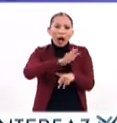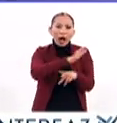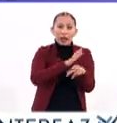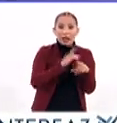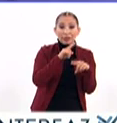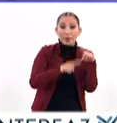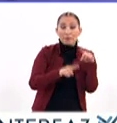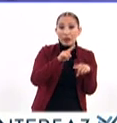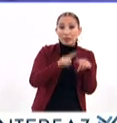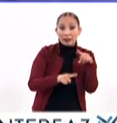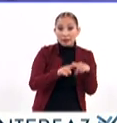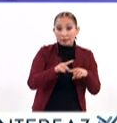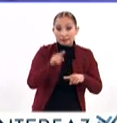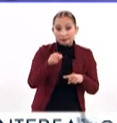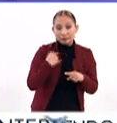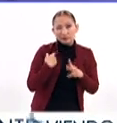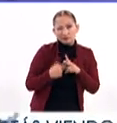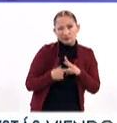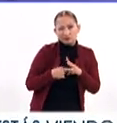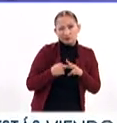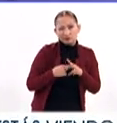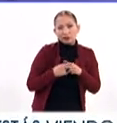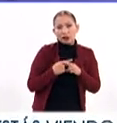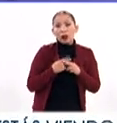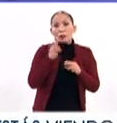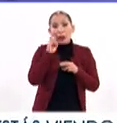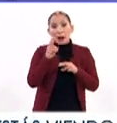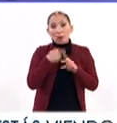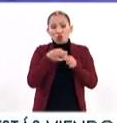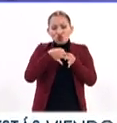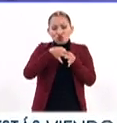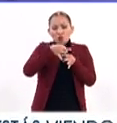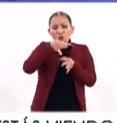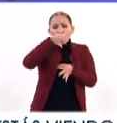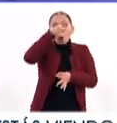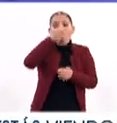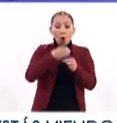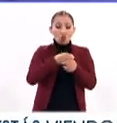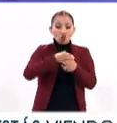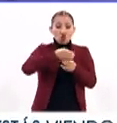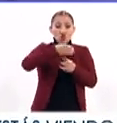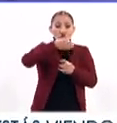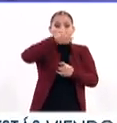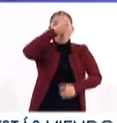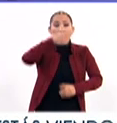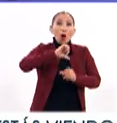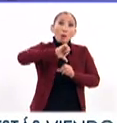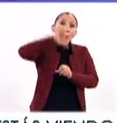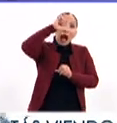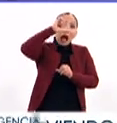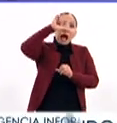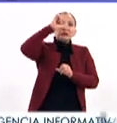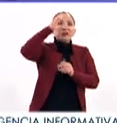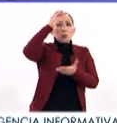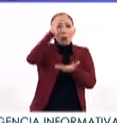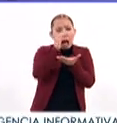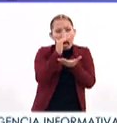En base al área necesaria se calcula, puede ser una muy delgadita y muy gruesa, puede ser una un poquito más grande y menos